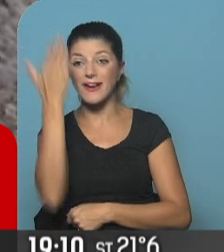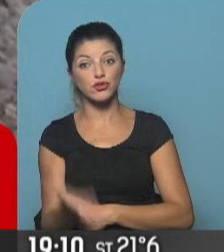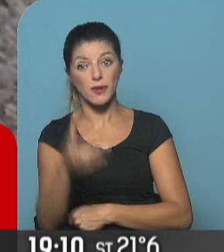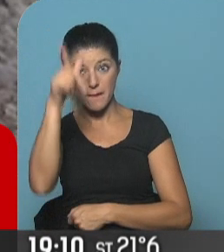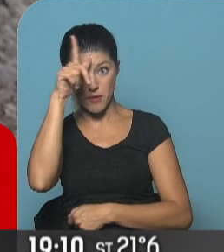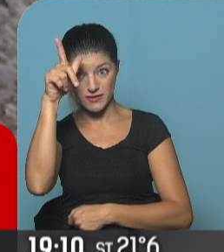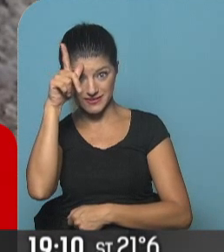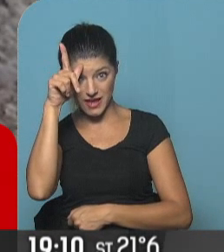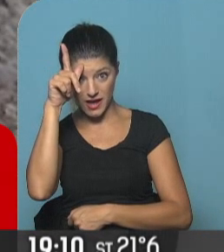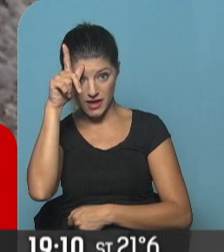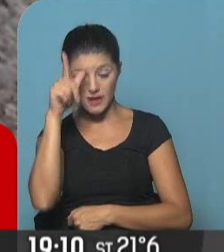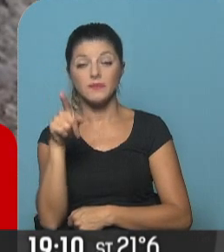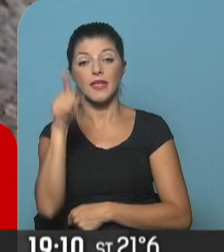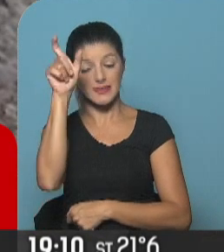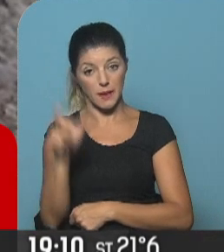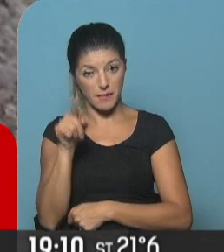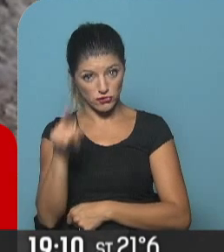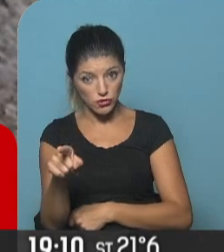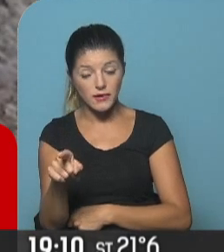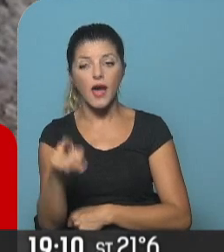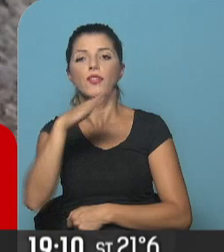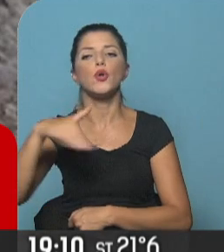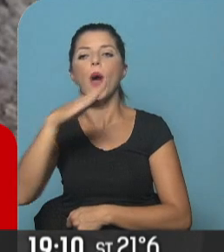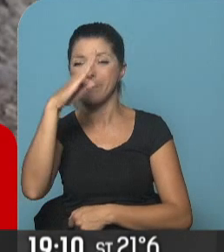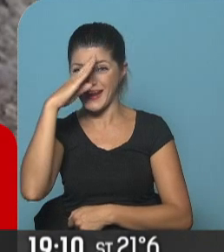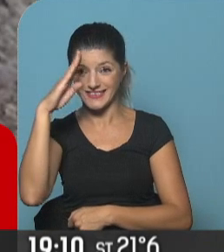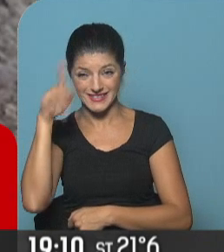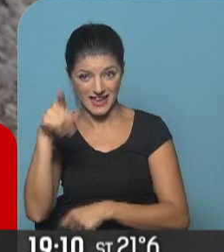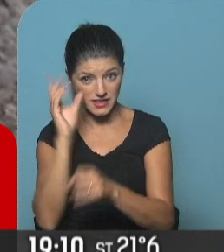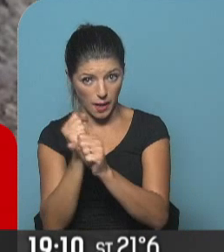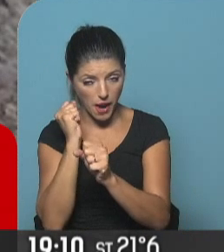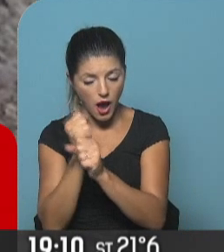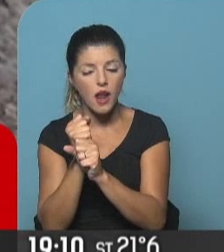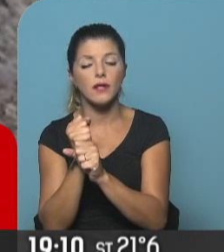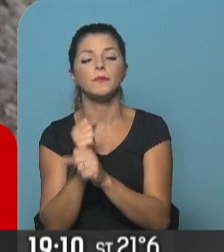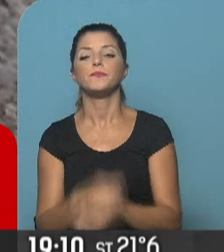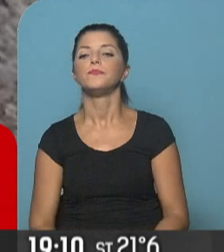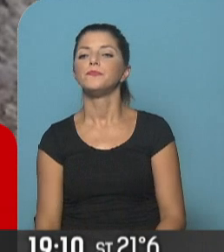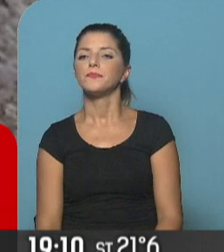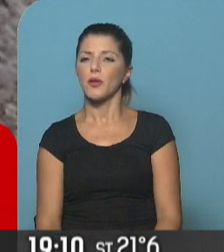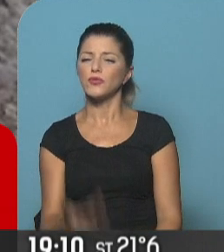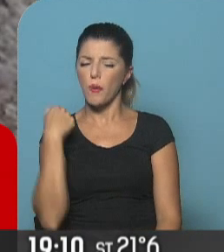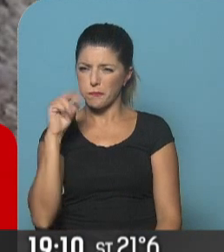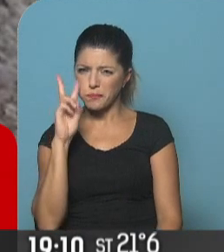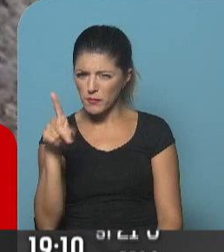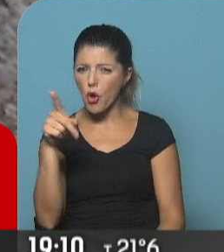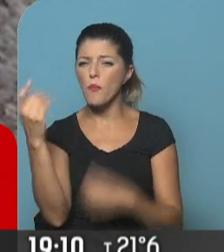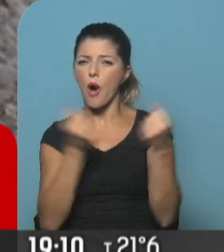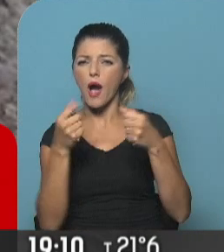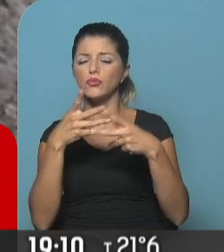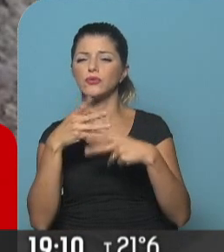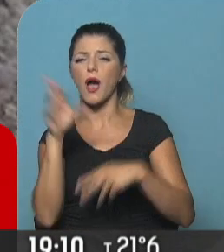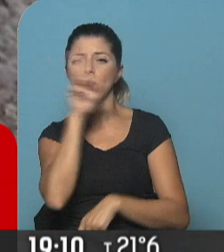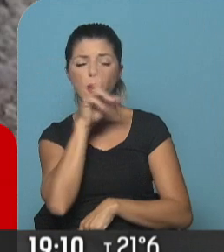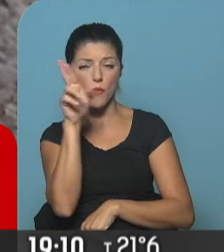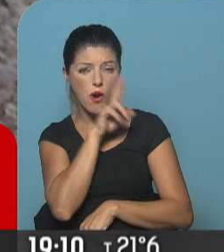en Gutiérrez y que es efectivo policial de Berazategui. Tras la difusión de las imágenes en las que se ve cómo este auto blanco embiste desde